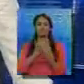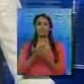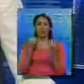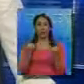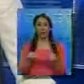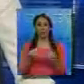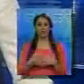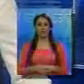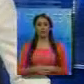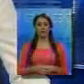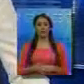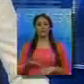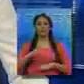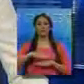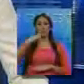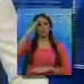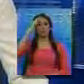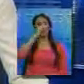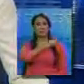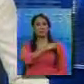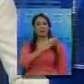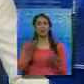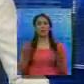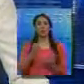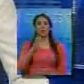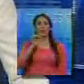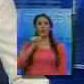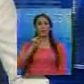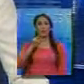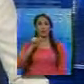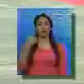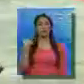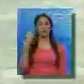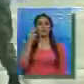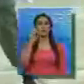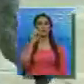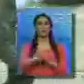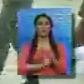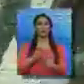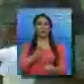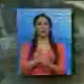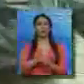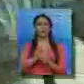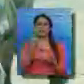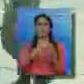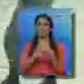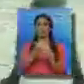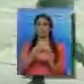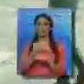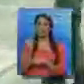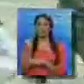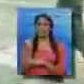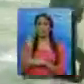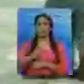Hoy se efectuó una ceremonia militar en la base aérea de Taura por sus 60 años de creación. El acto castrense contó con la